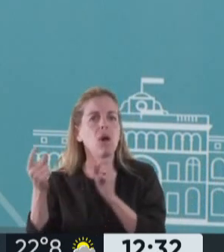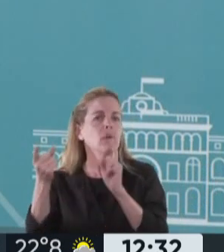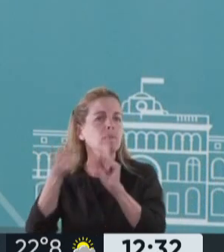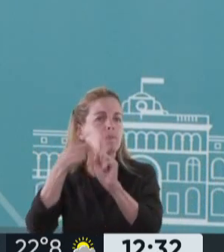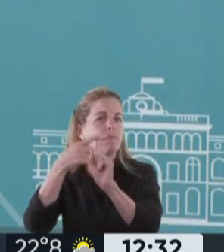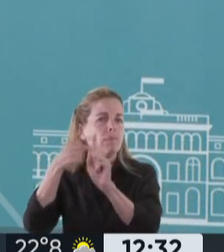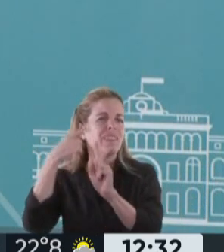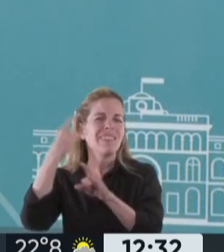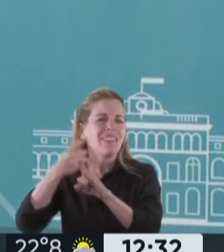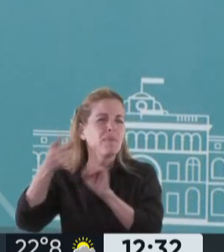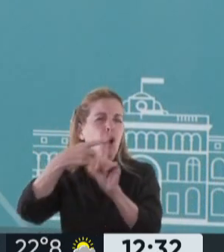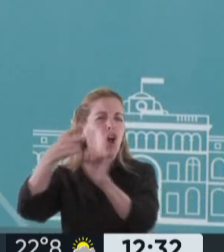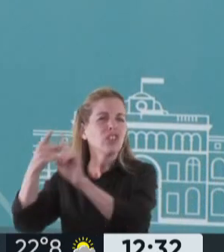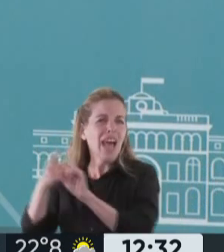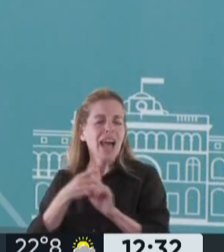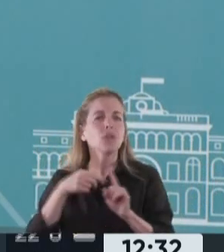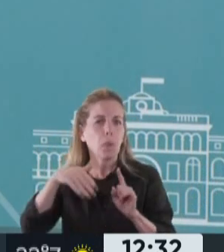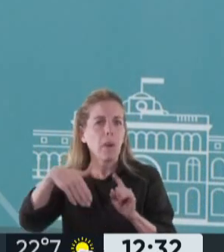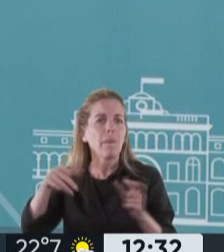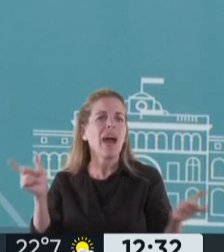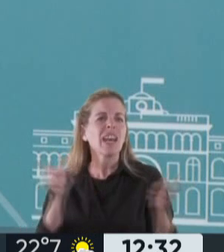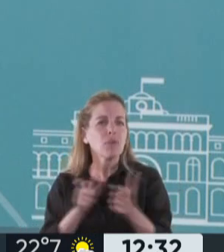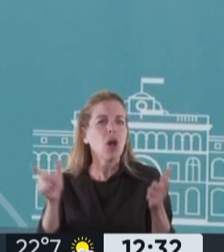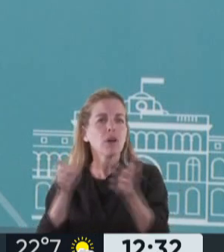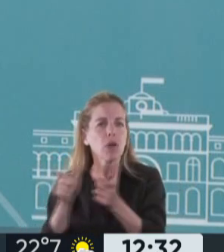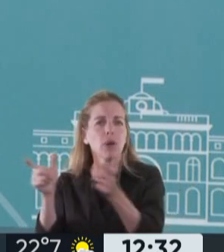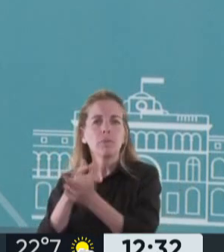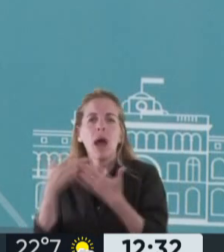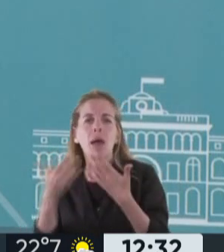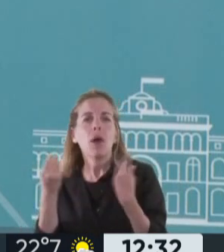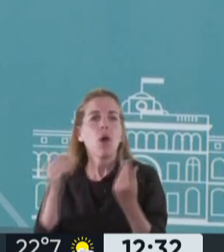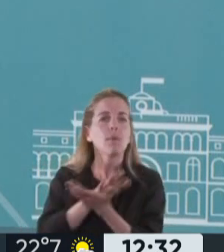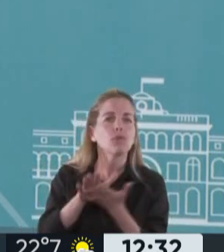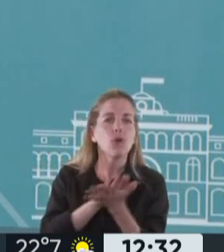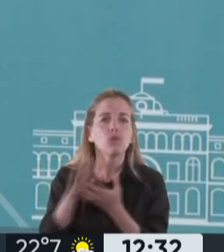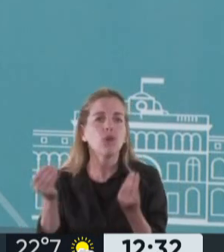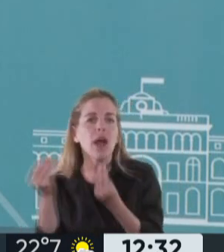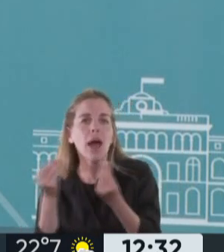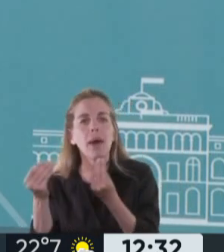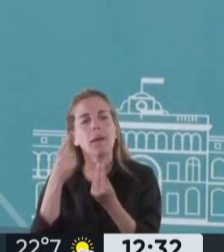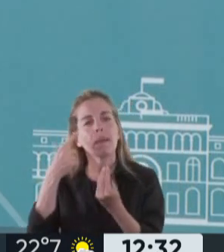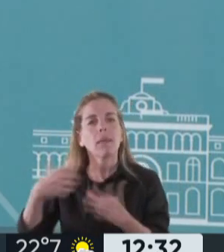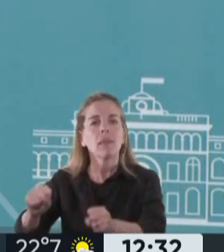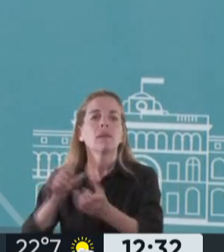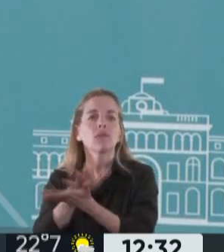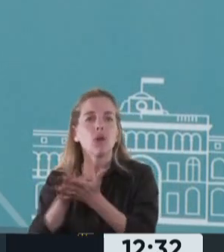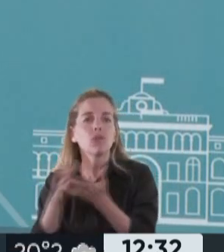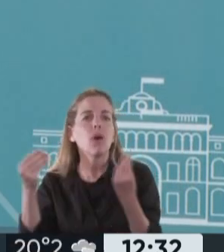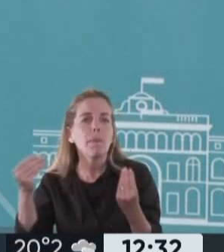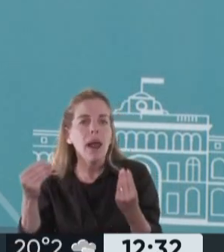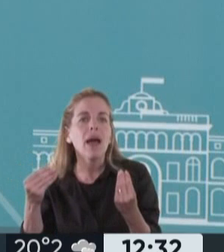permanente, van a haber una serie de reuniones, a ver de qué manera se van acercando las posiciones